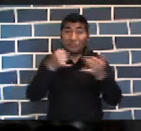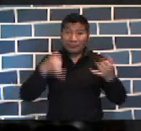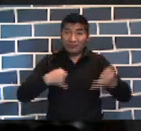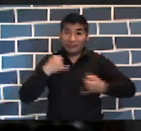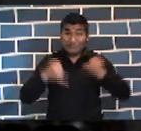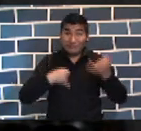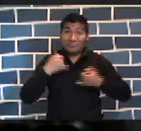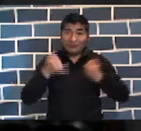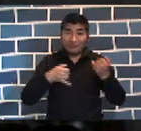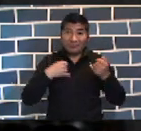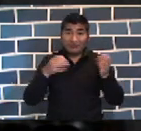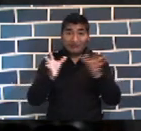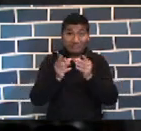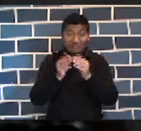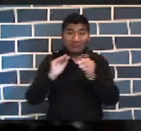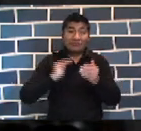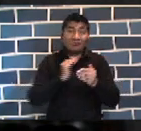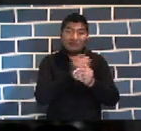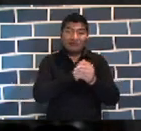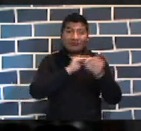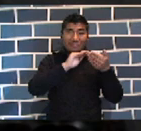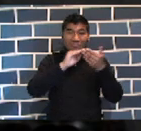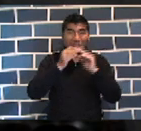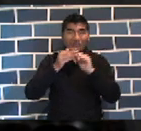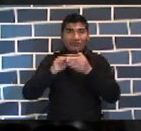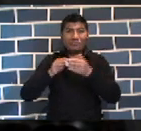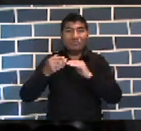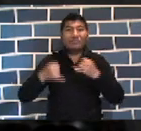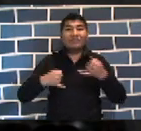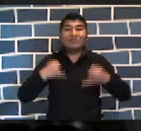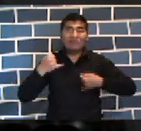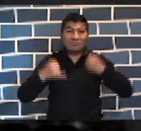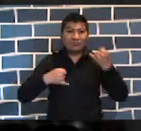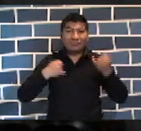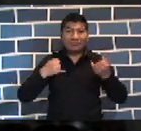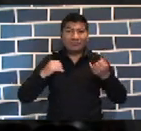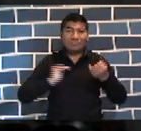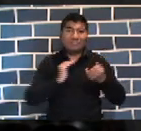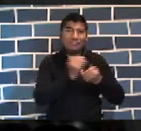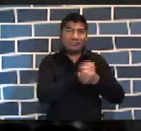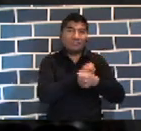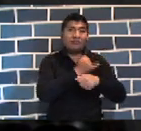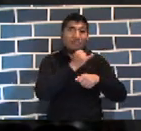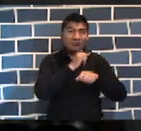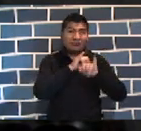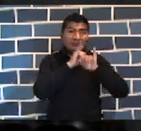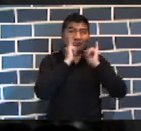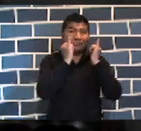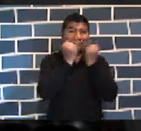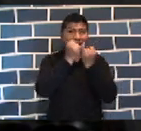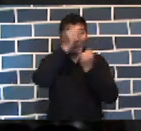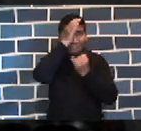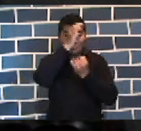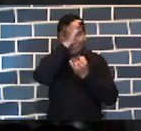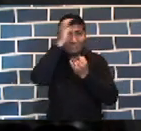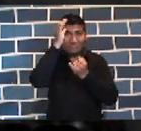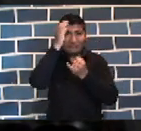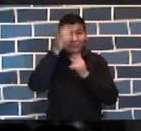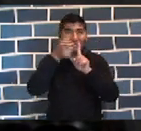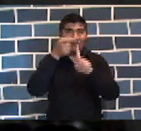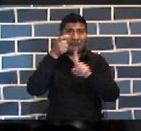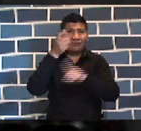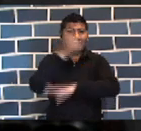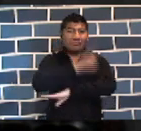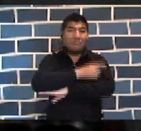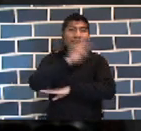jóvenes reunidos en nuestra ciudad, jóvenes de nuestras instituciones católicas, reunidas desde el día viernes